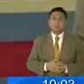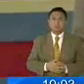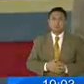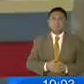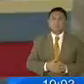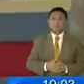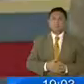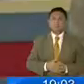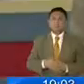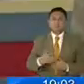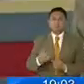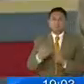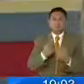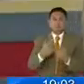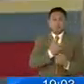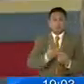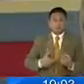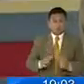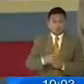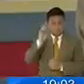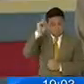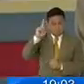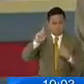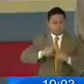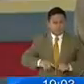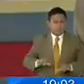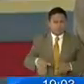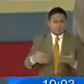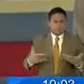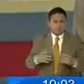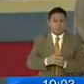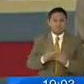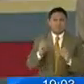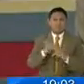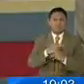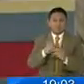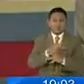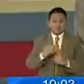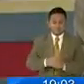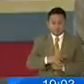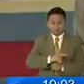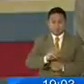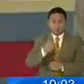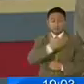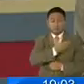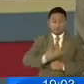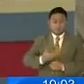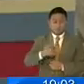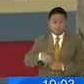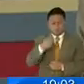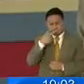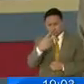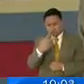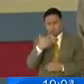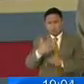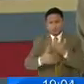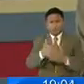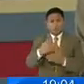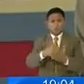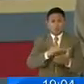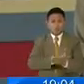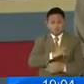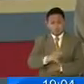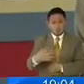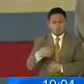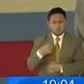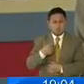El debate presidencial generó diversas reacciones a través de las redes sociales. El primer mandatario, Rafael Correa, siguió paso a paso el programa, donde